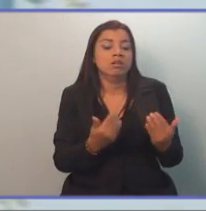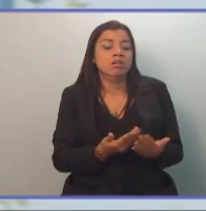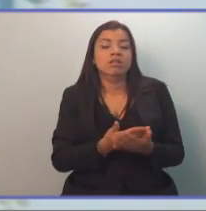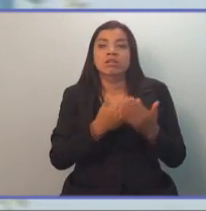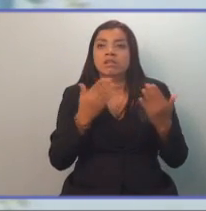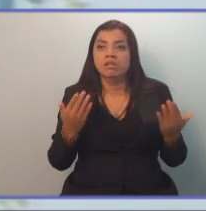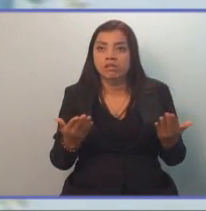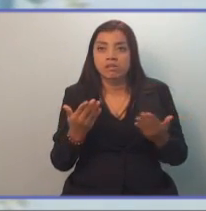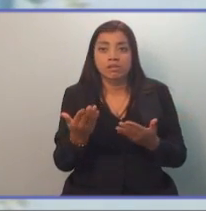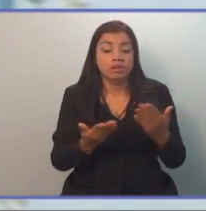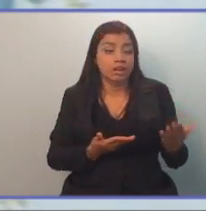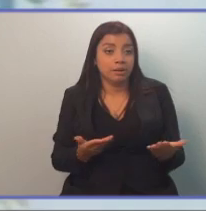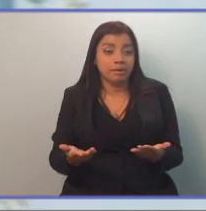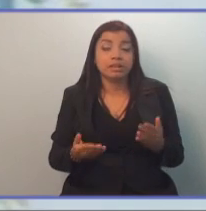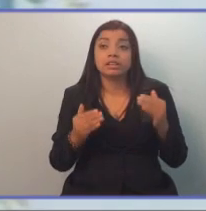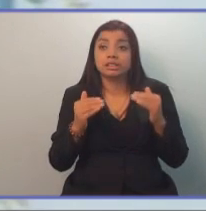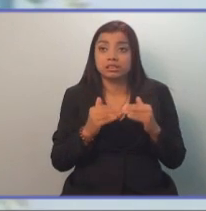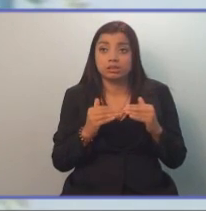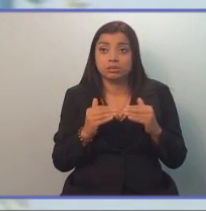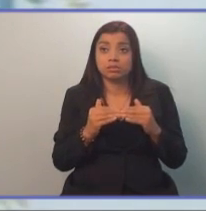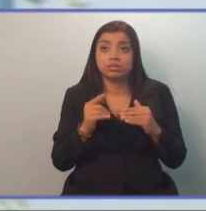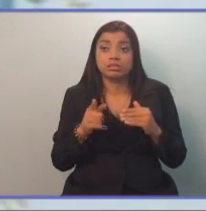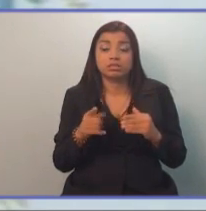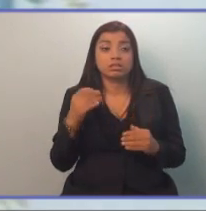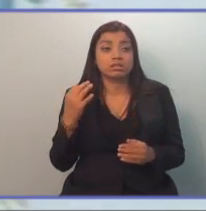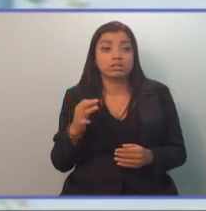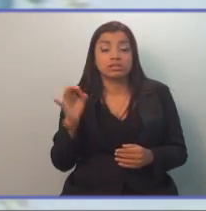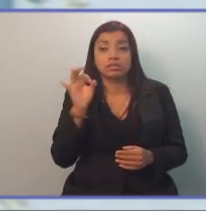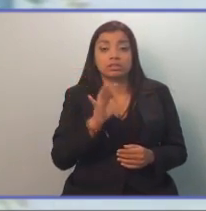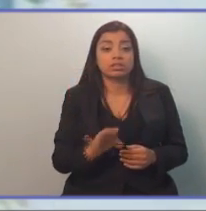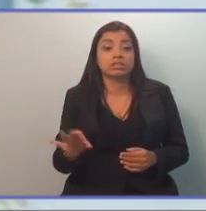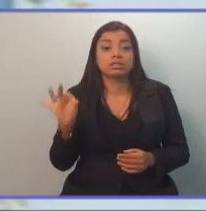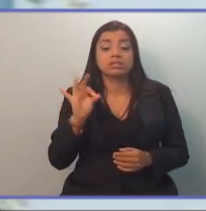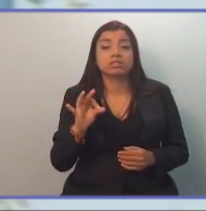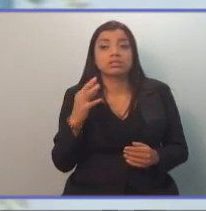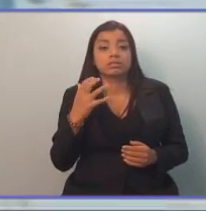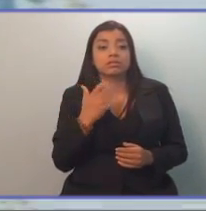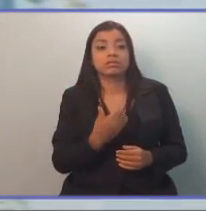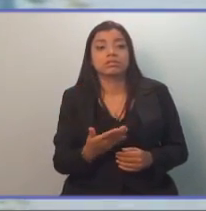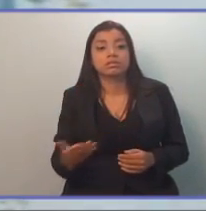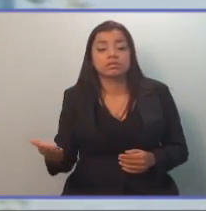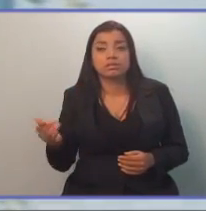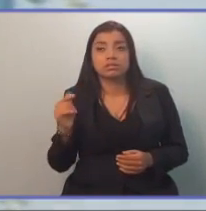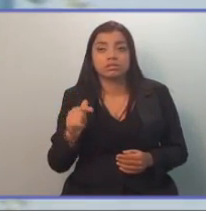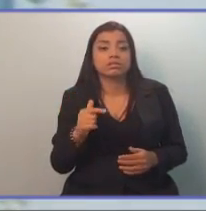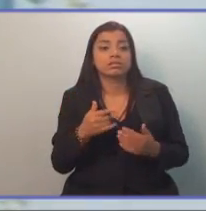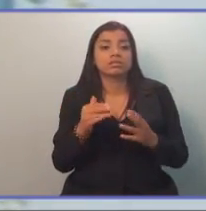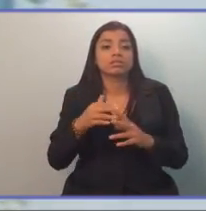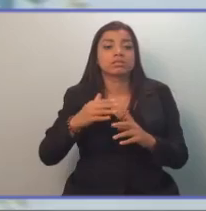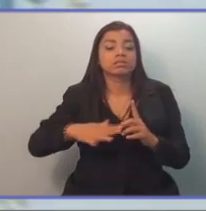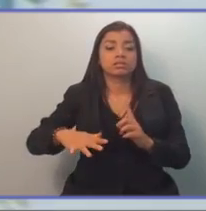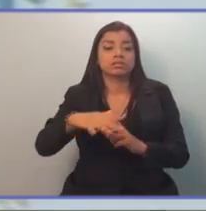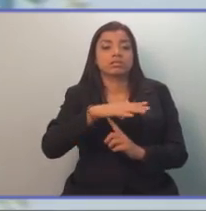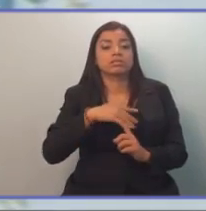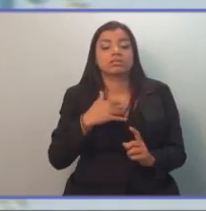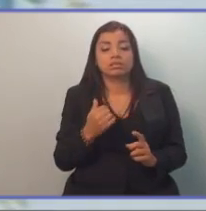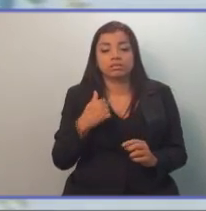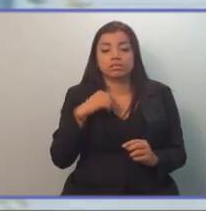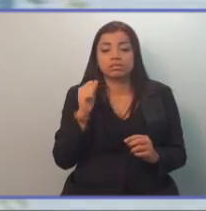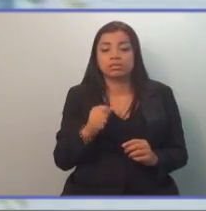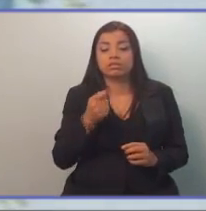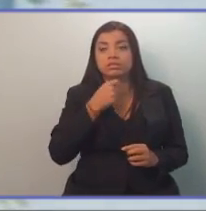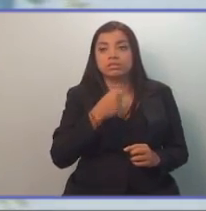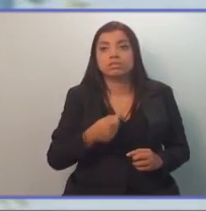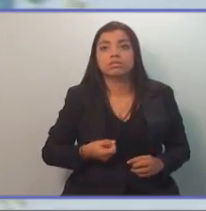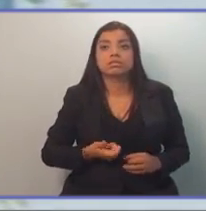un servicio y que el mismo tiene que ser de calidad. Hay muchas otras circunstancias que yo podría reseñar, pero